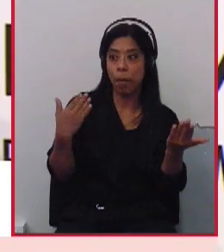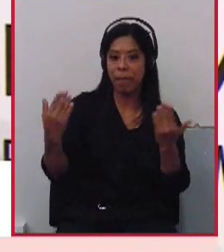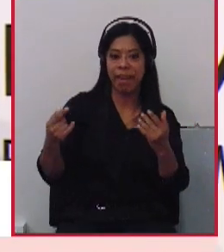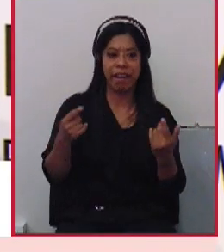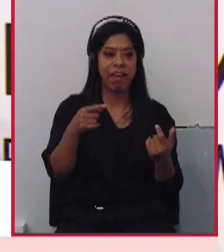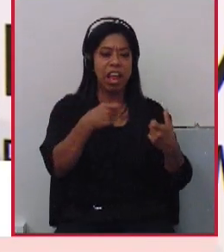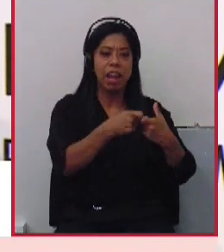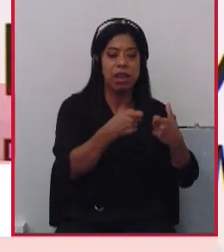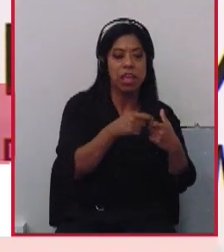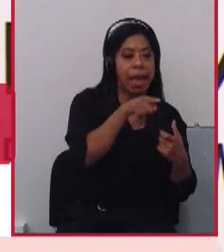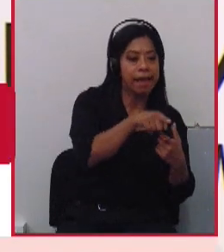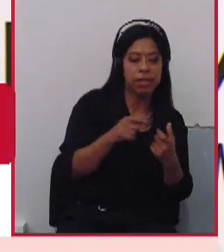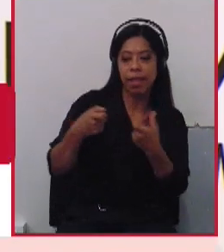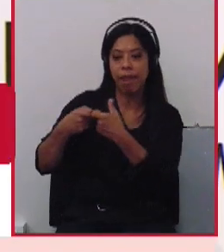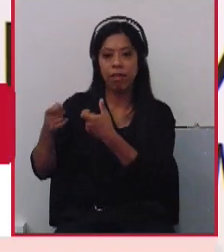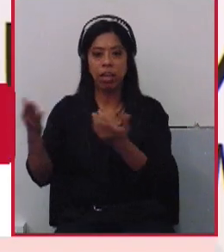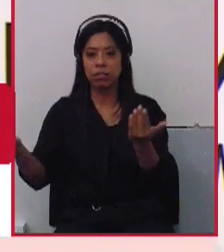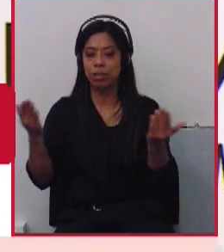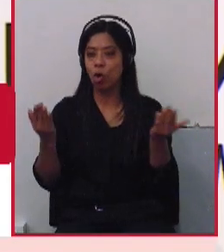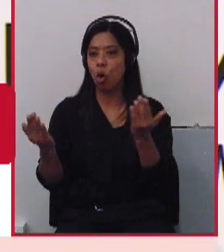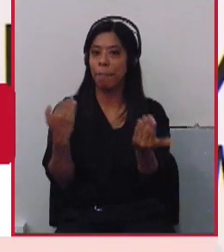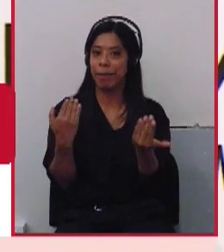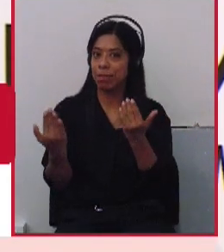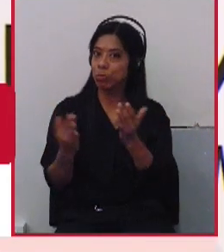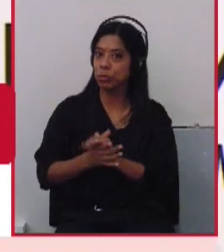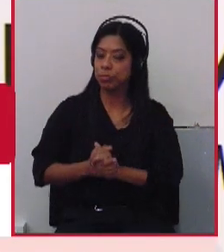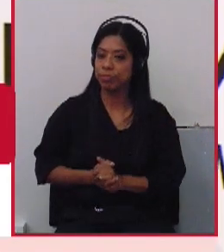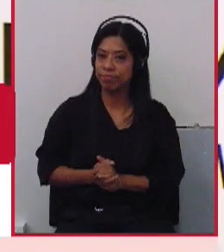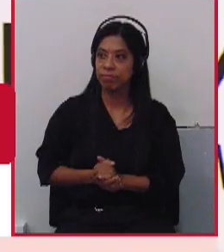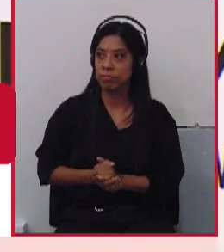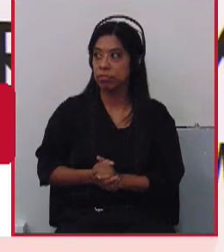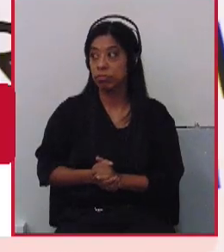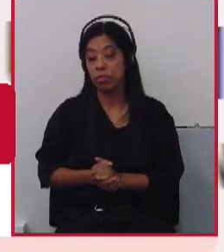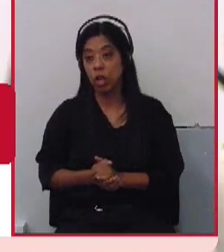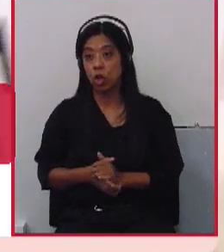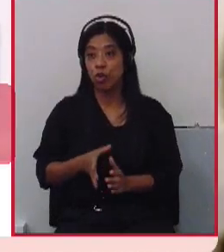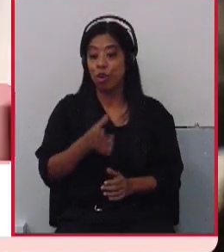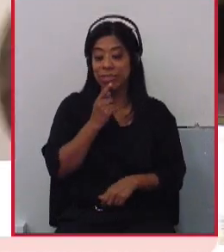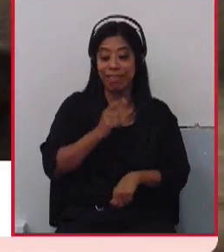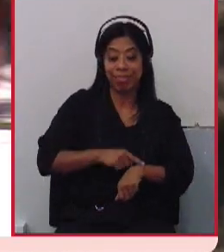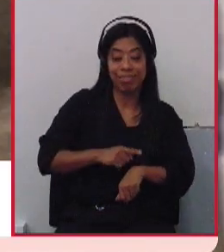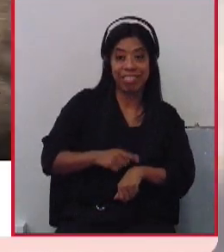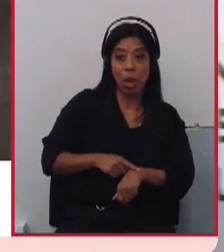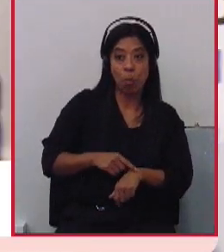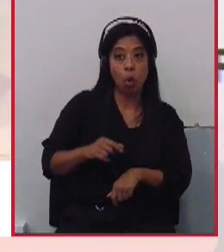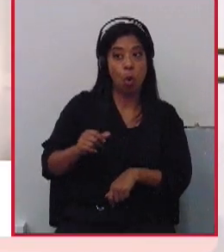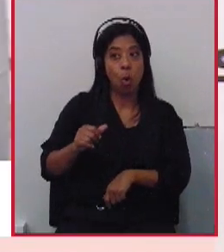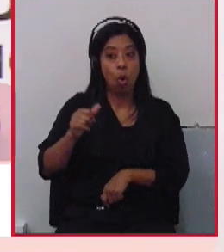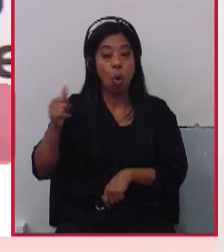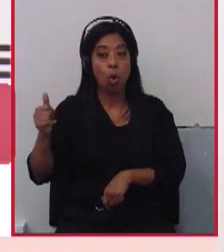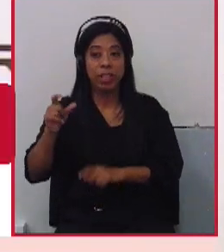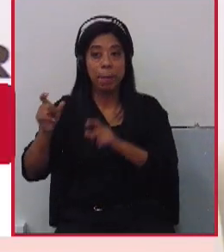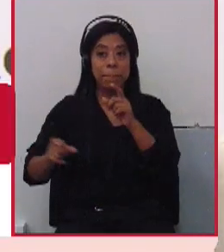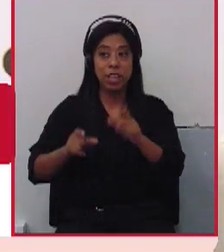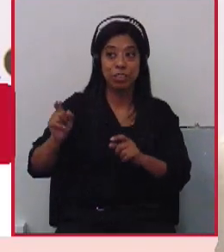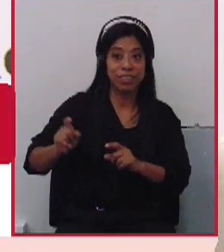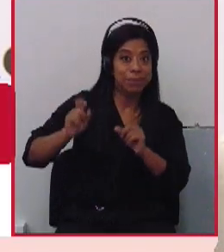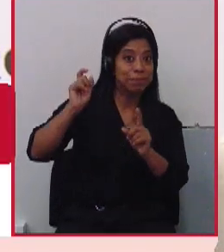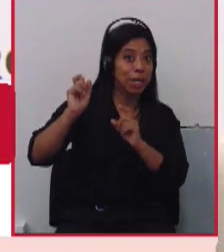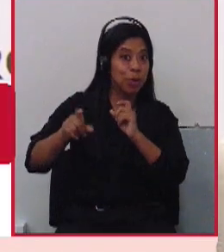el consumo de energía, estoy de acuerdo. Correcto. No sé si en este tiempo han habido otras personas que